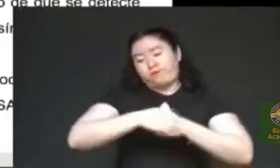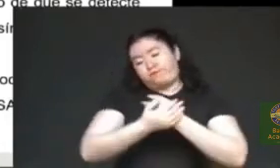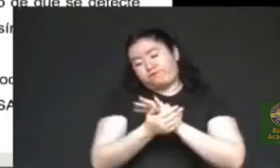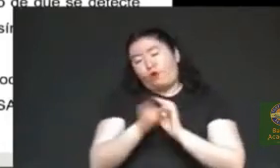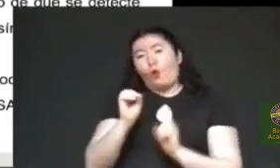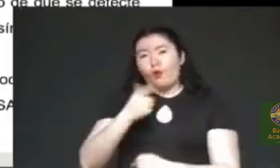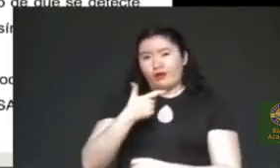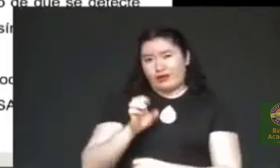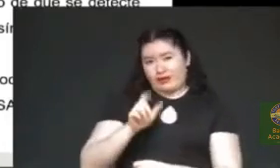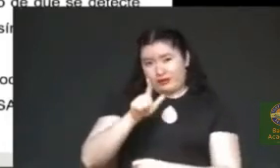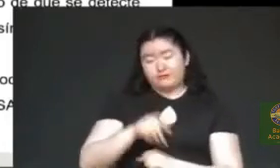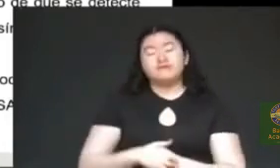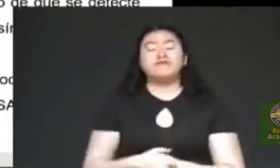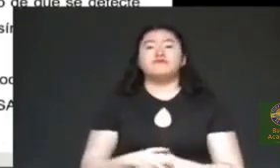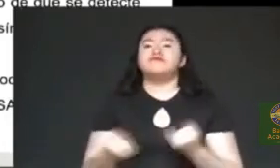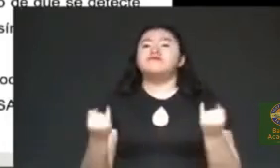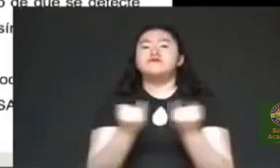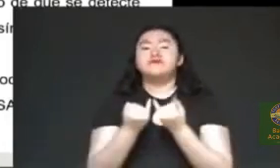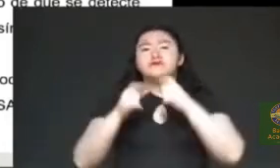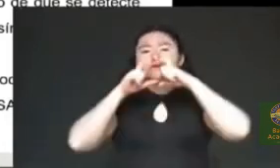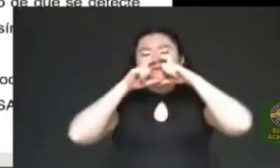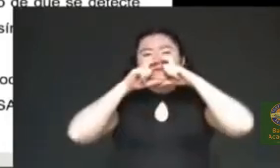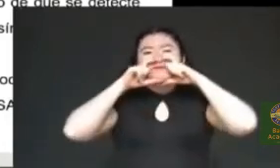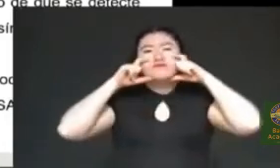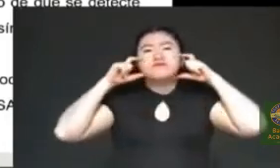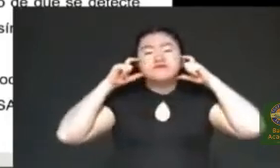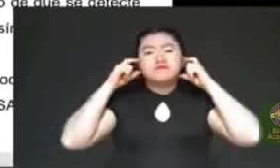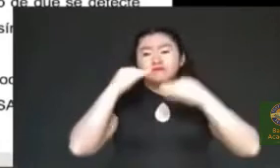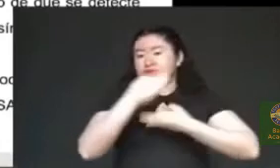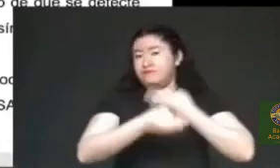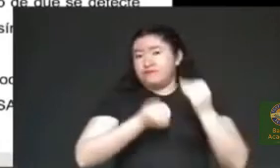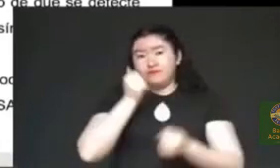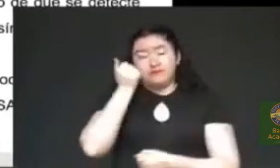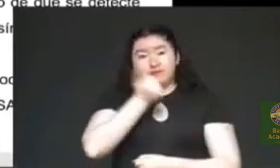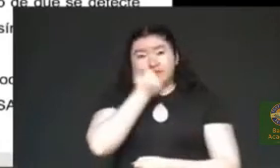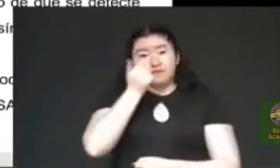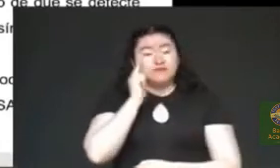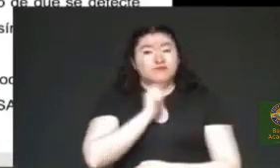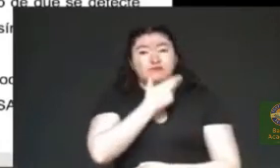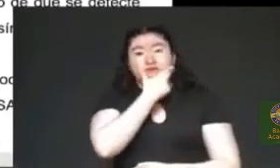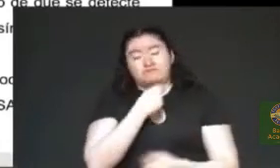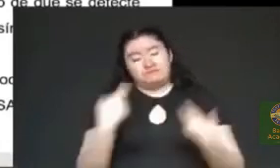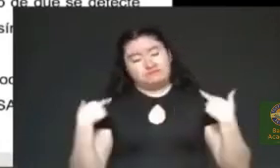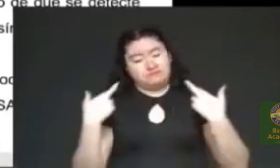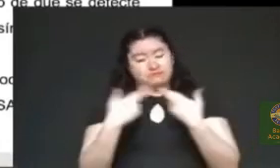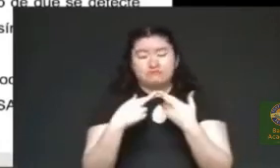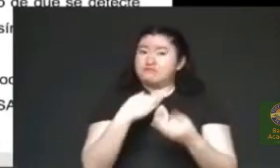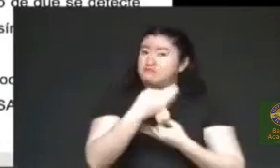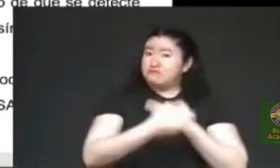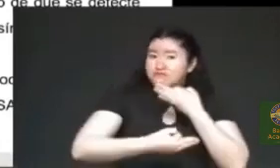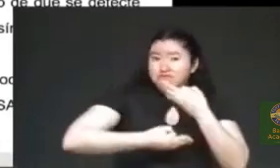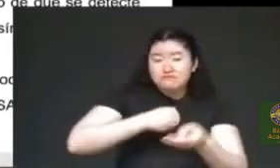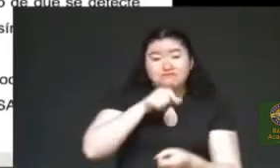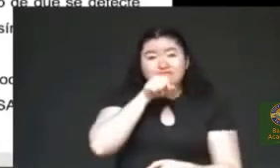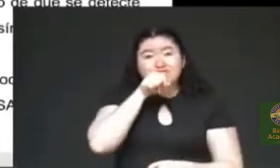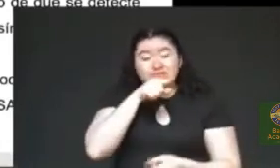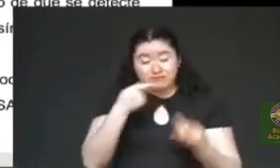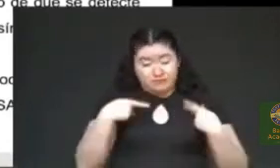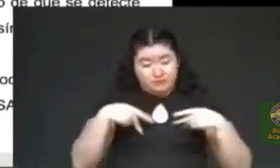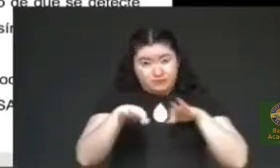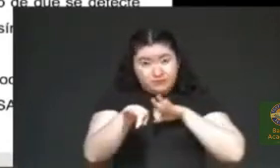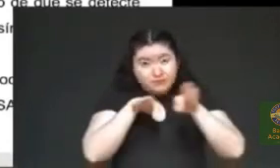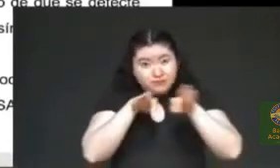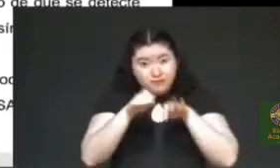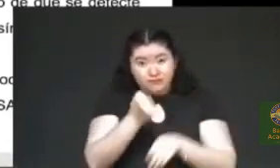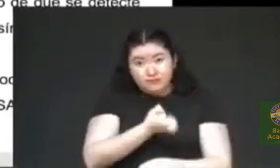el uso de cubrebocas para todas las alumnas y alumnos, maestras y maestros, todo el personal que esté en la escuela debe entrar